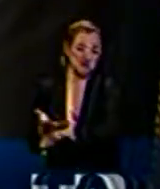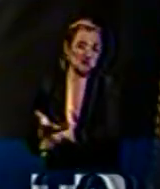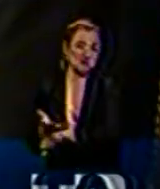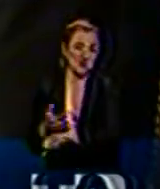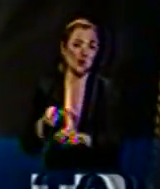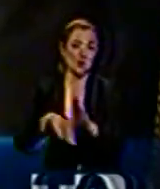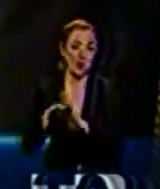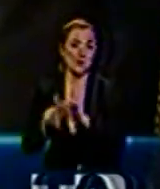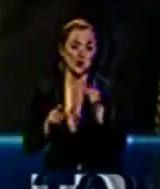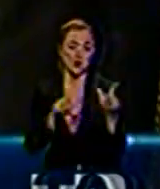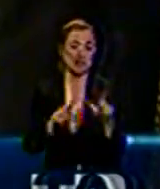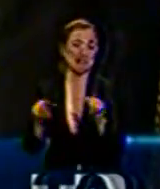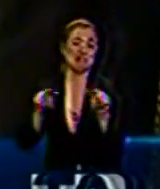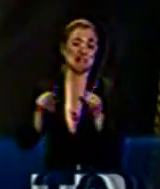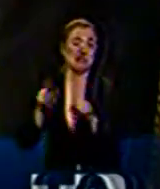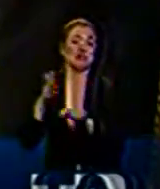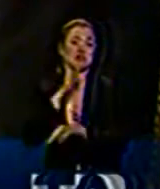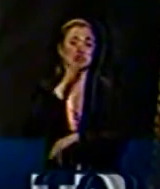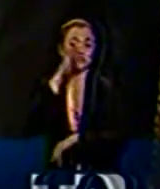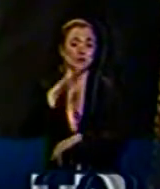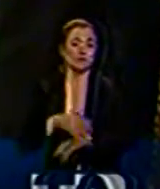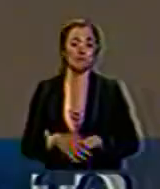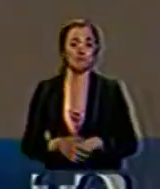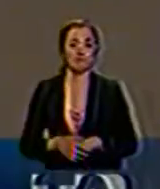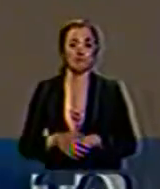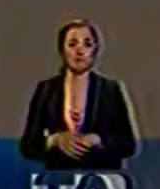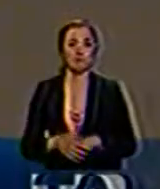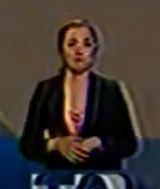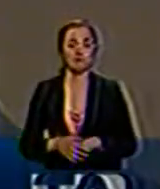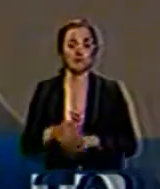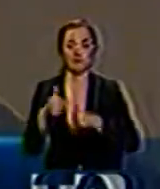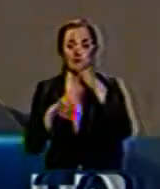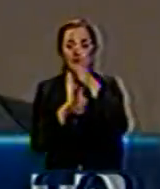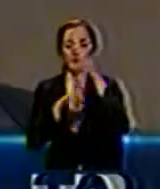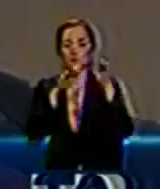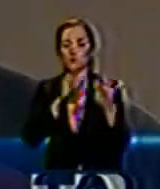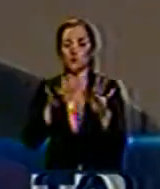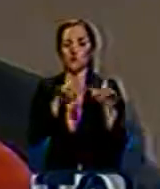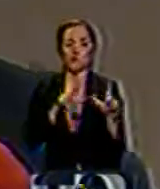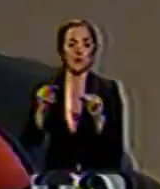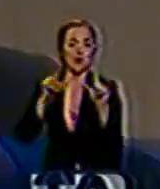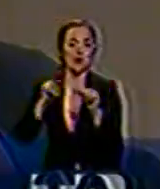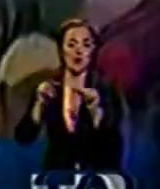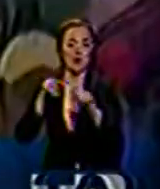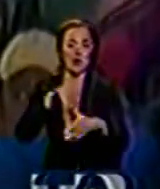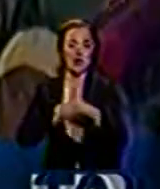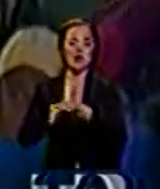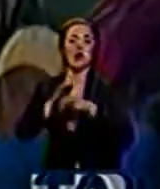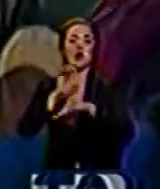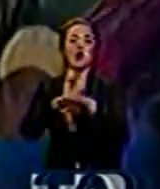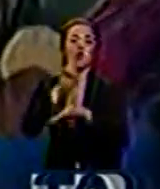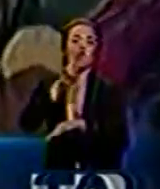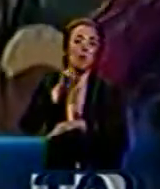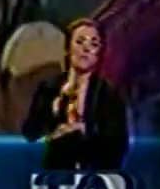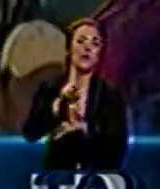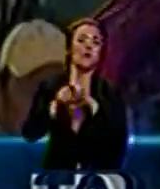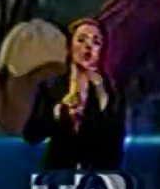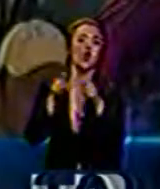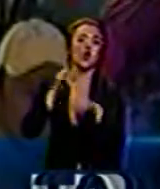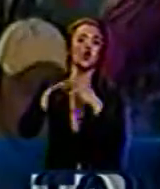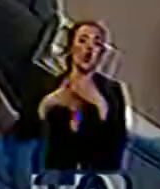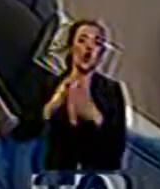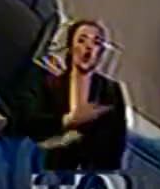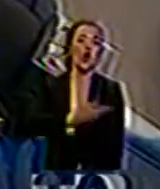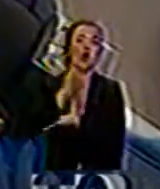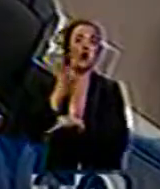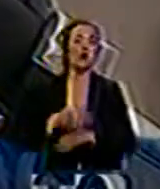parecen ser una decisión. Según el subsecretario de Migración, continúan ingresando alrededor de 2.000 venezolanos